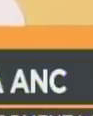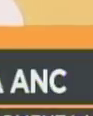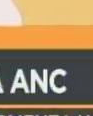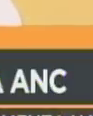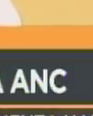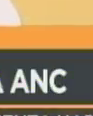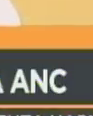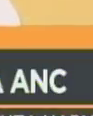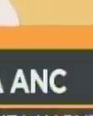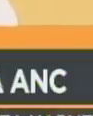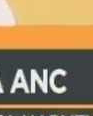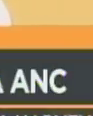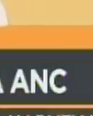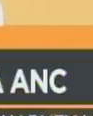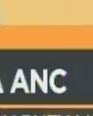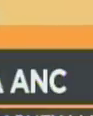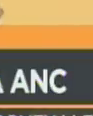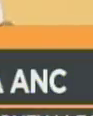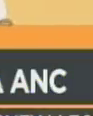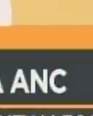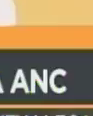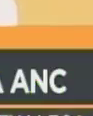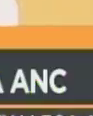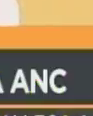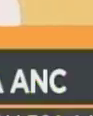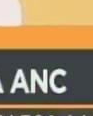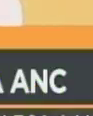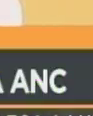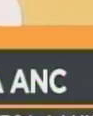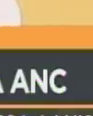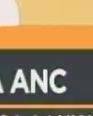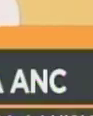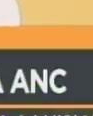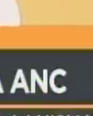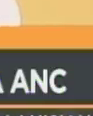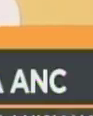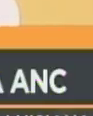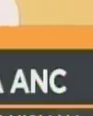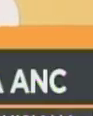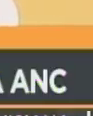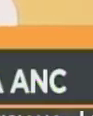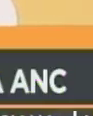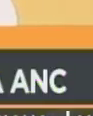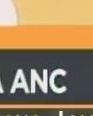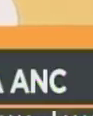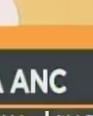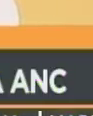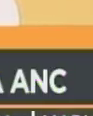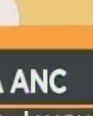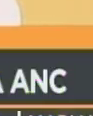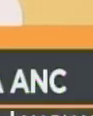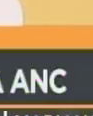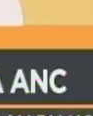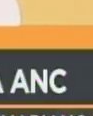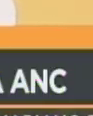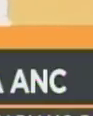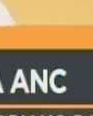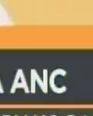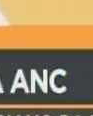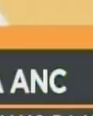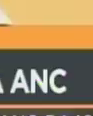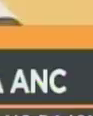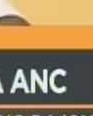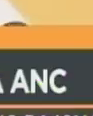discutir sobre la paz, para discutir el nuevo modelo económico que nos corresponde construir a nosotros como generación, que nos toca la gran tarea